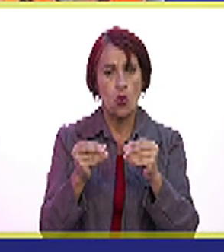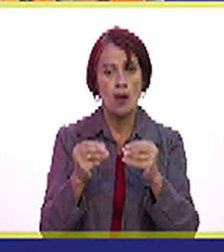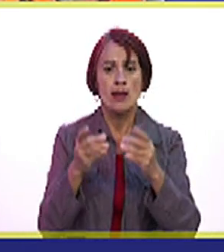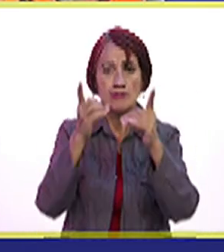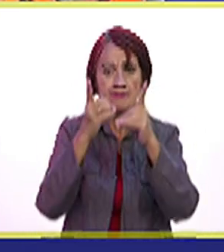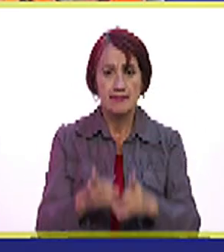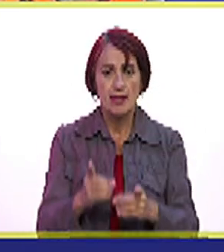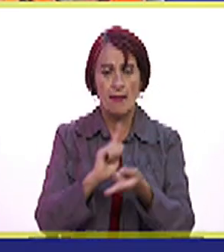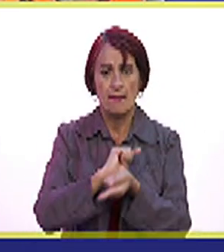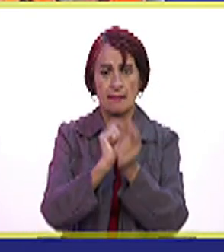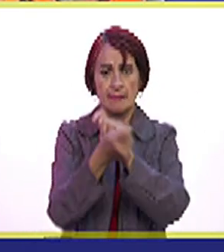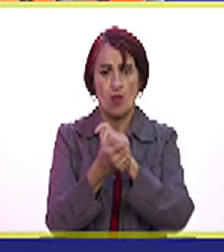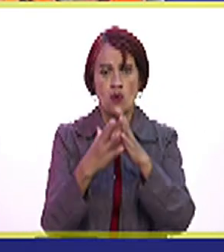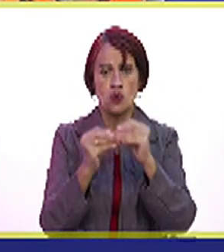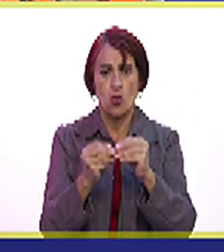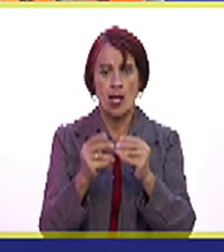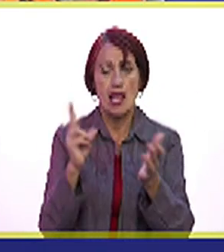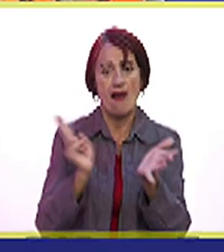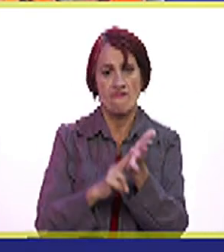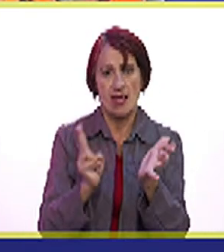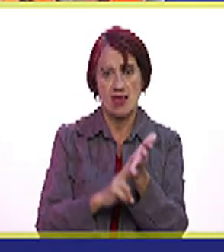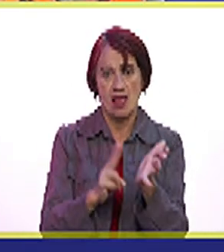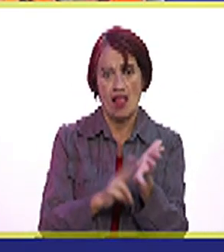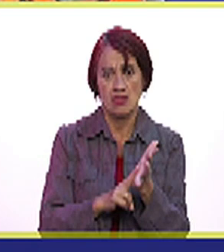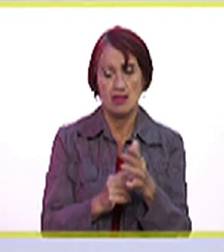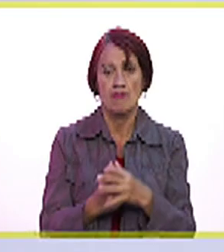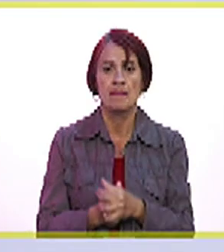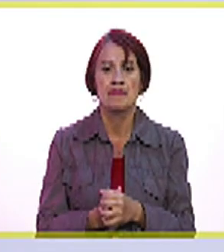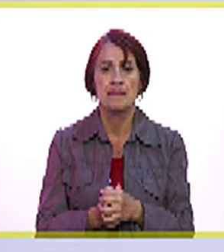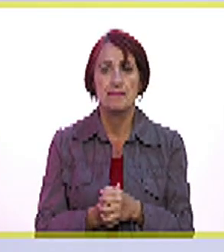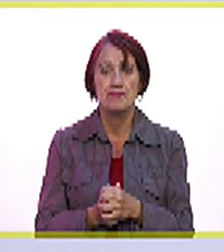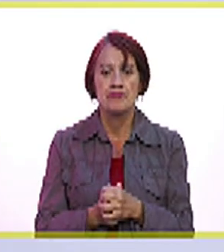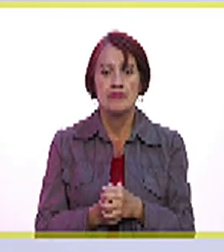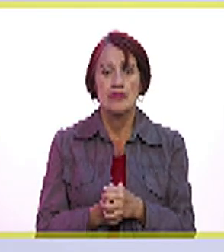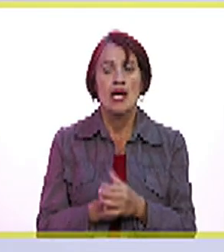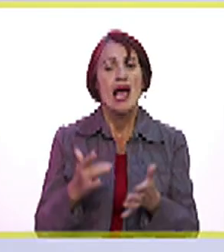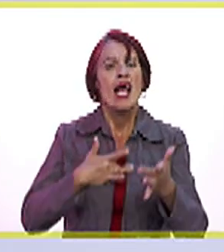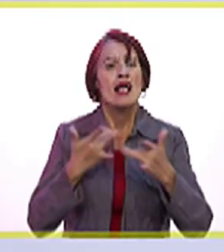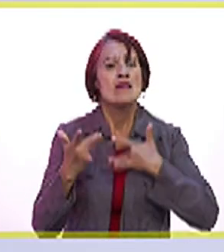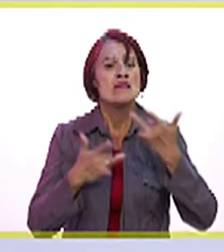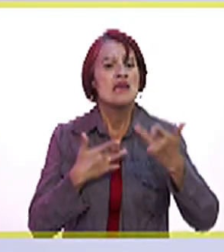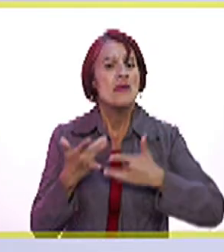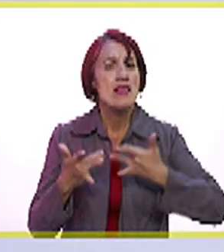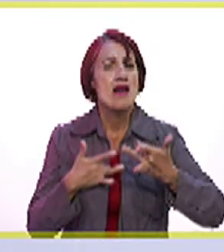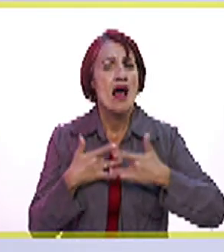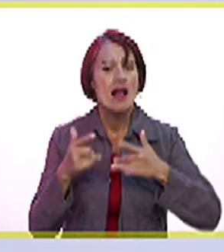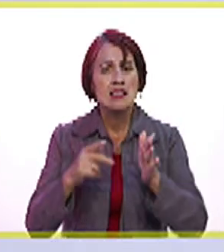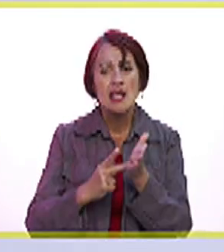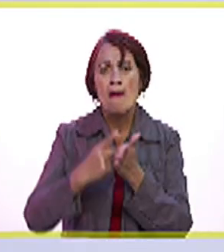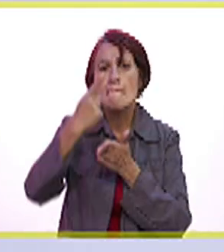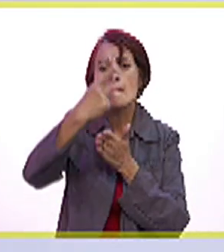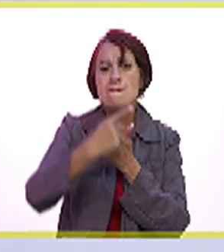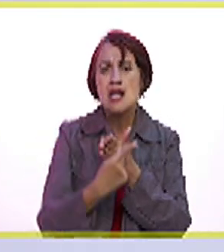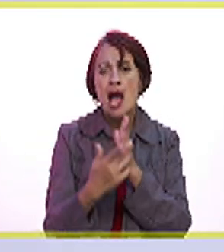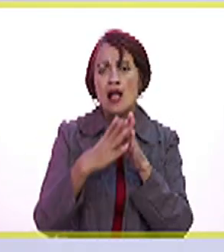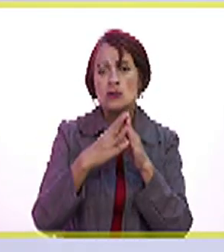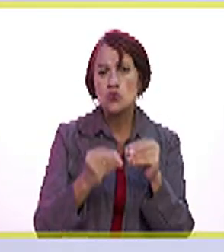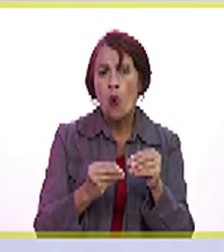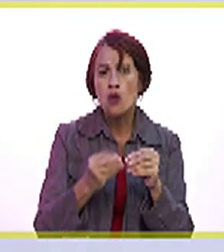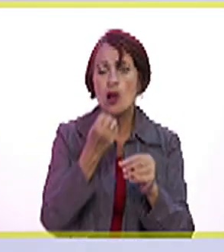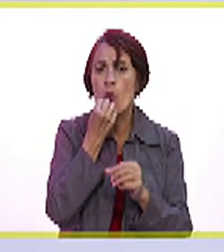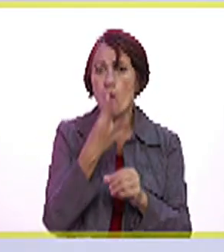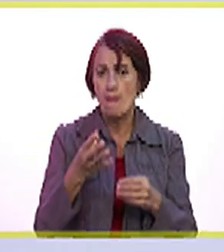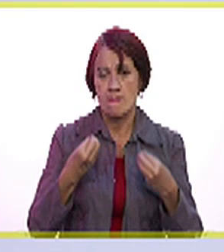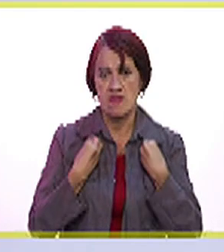la transformación de la realidad. ¿Qué actividades realiza este Plan Nacional de Recreación para el Buen